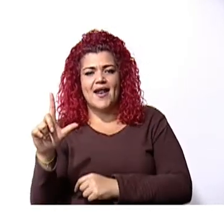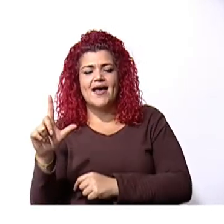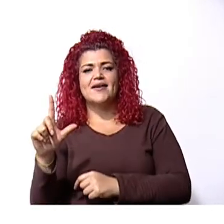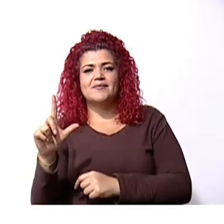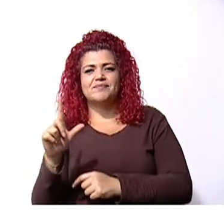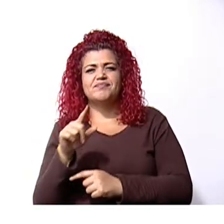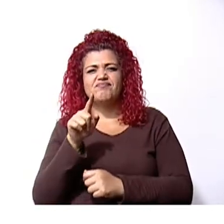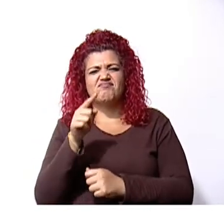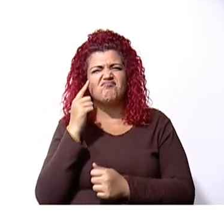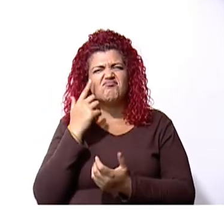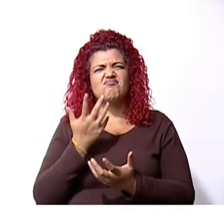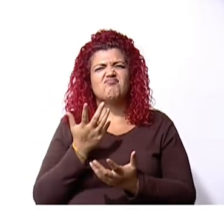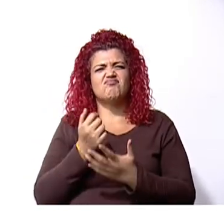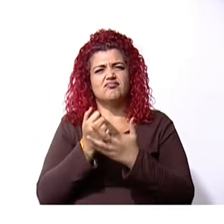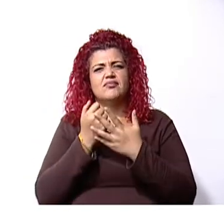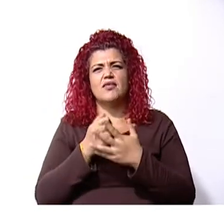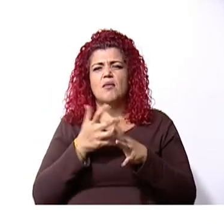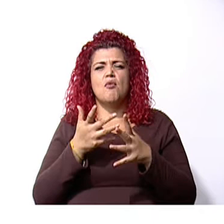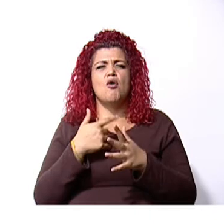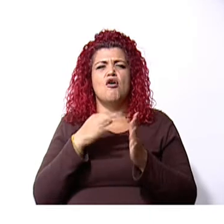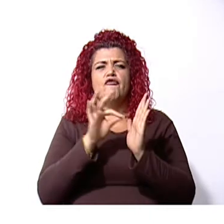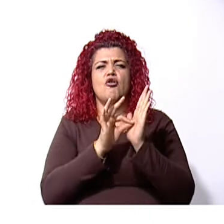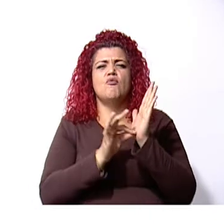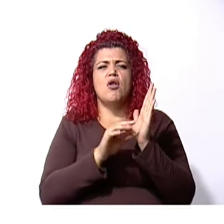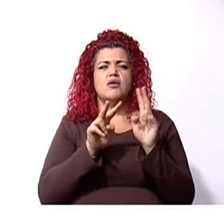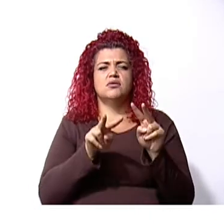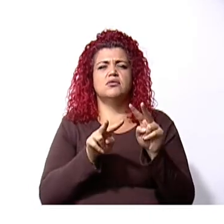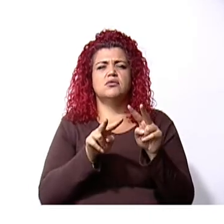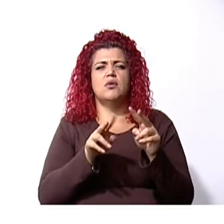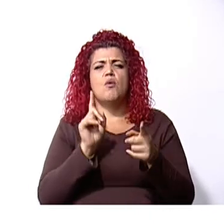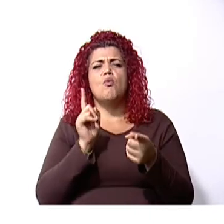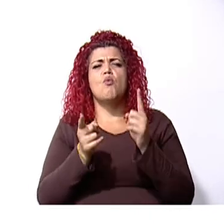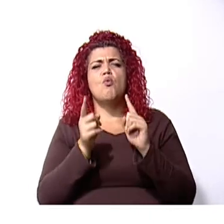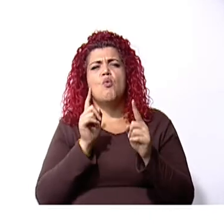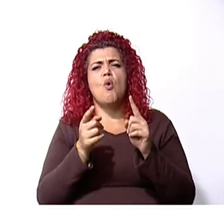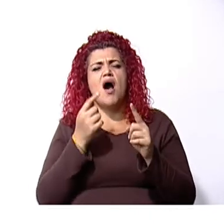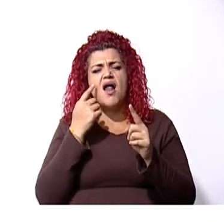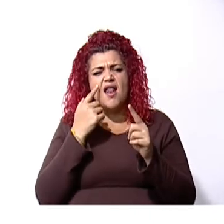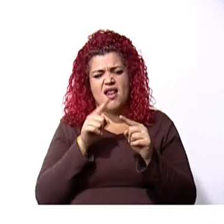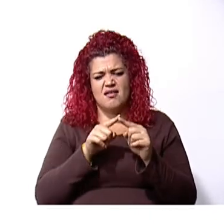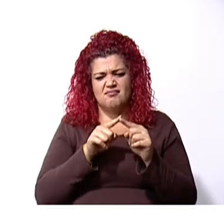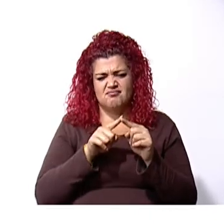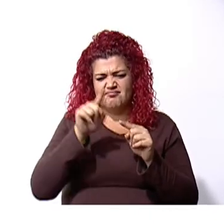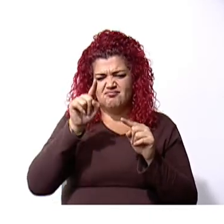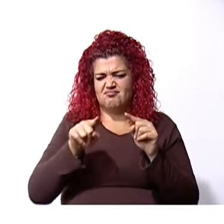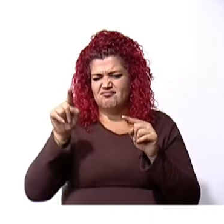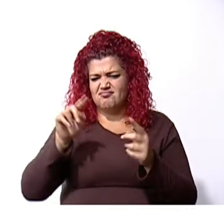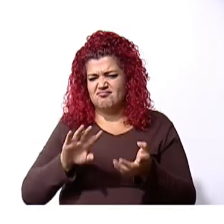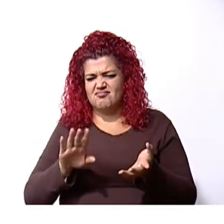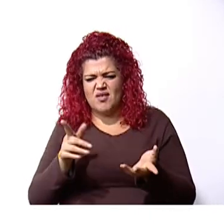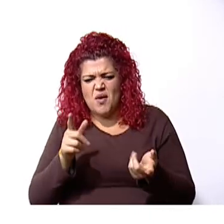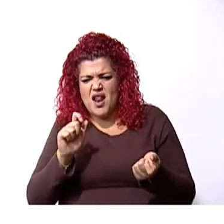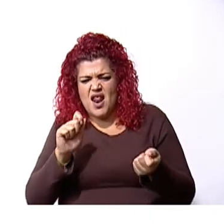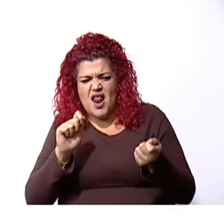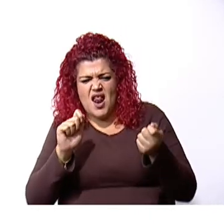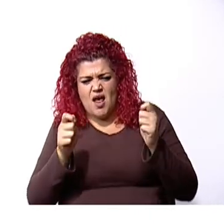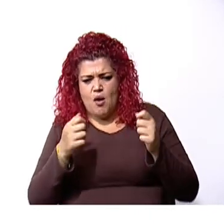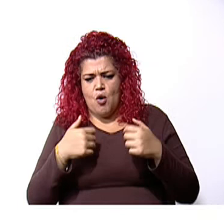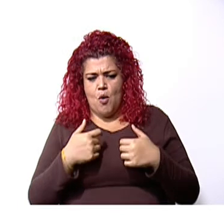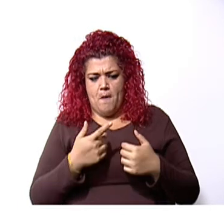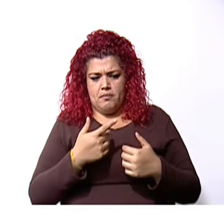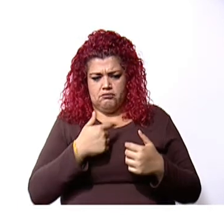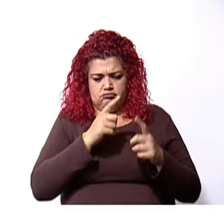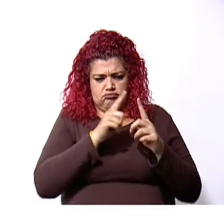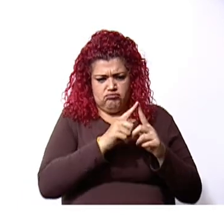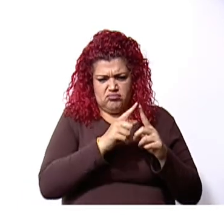a determinar en esas fórmulas que vemos ahí, cuál es la variable dependiente y cuál es la variable